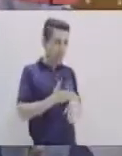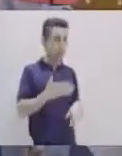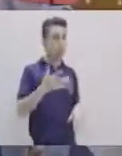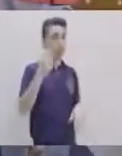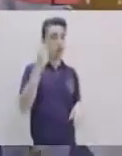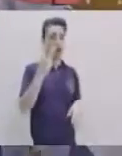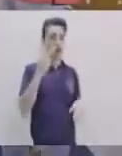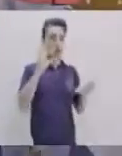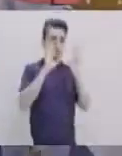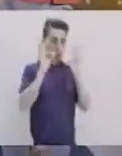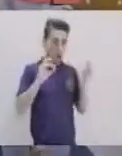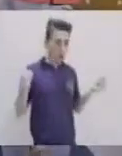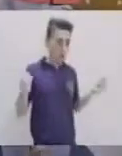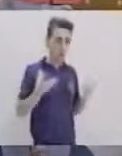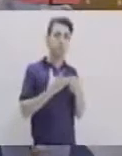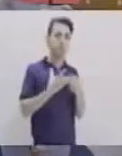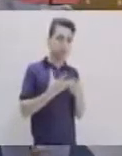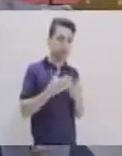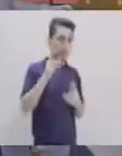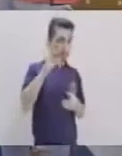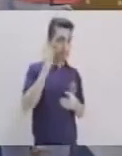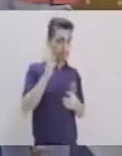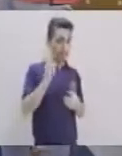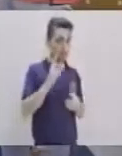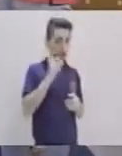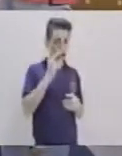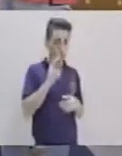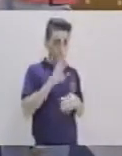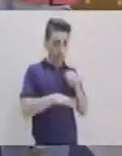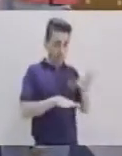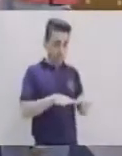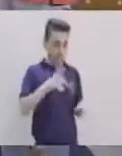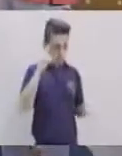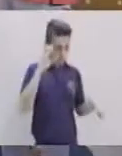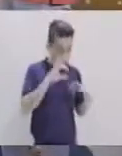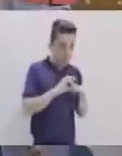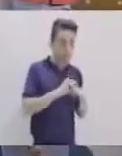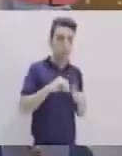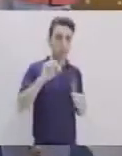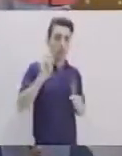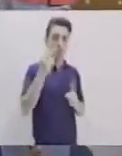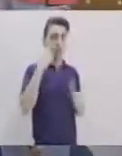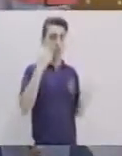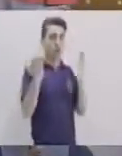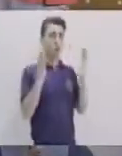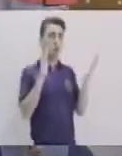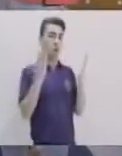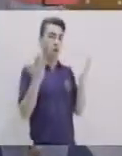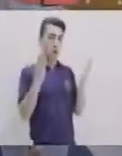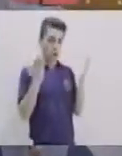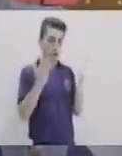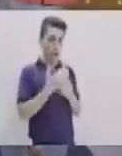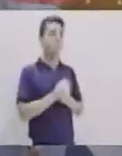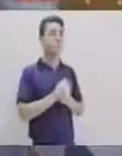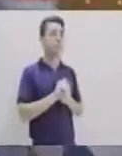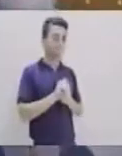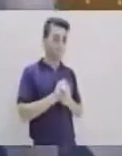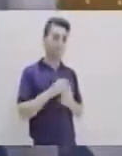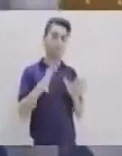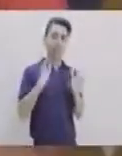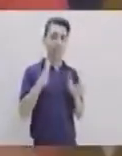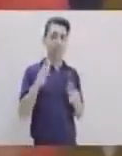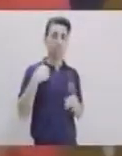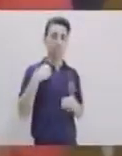Claro. Entonces, en eso consiste básicamente en dos pasos. Uno, conectar, y el segundo, comparar. Sí, pues, y a veces cuando uno está leyendo un texto,